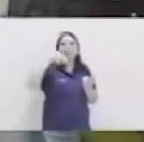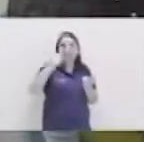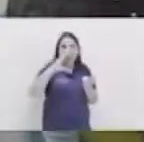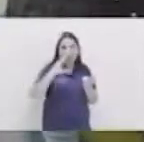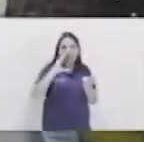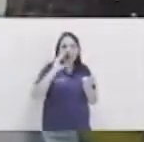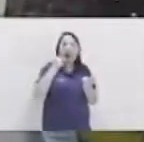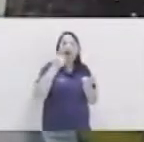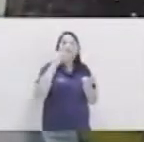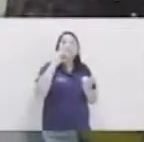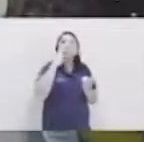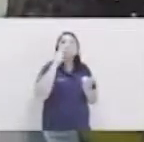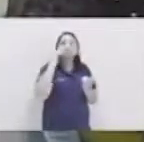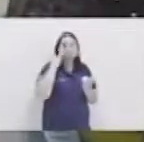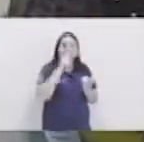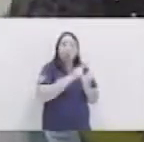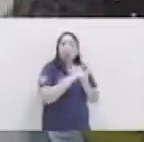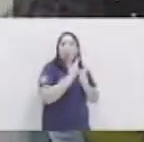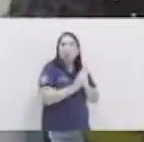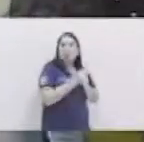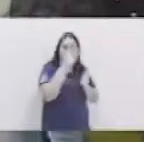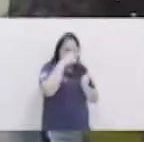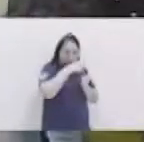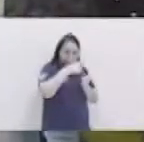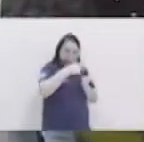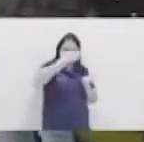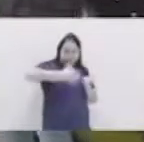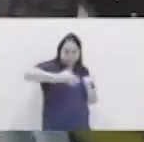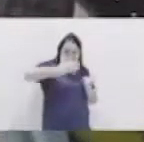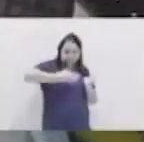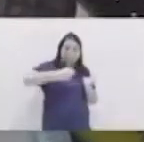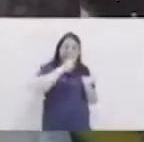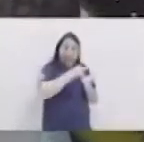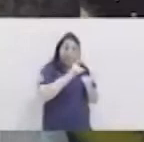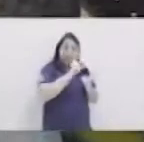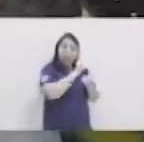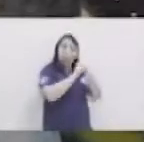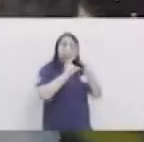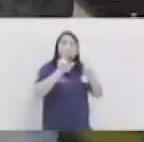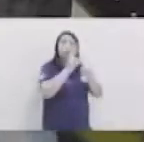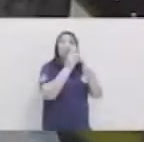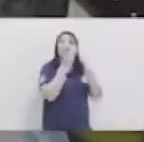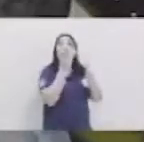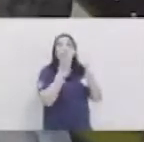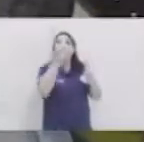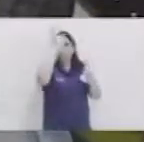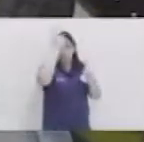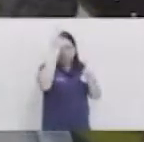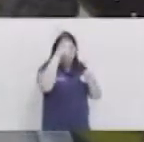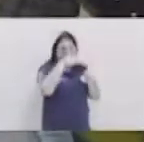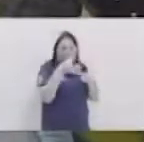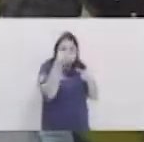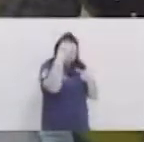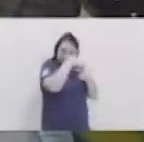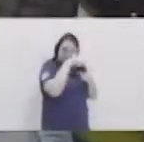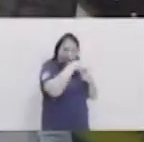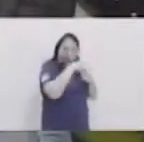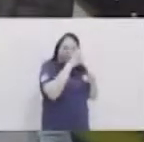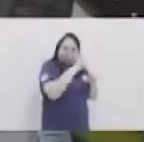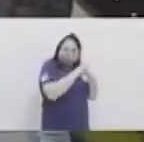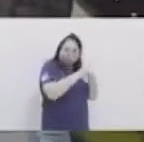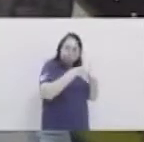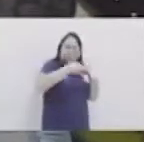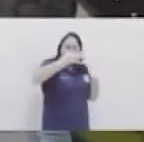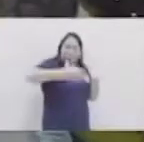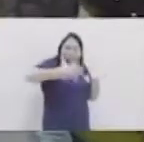tiene ninguna infiltración de la cultura española. Ahí podemos encontrar directamente la cultura maya en su esencia. Lo hicieron por medio